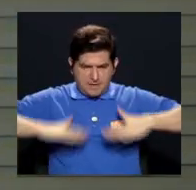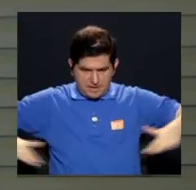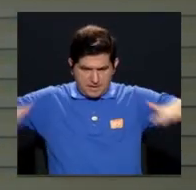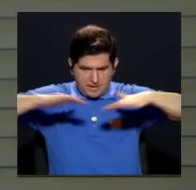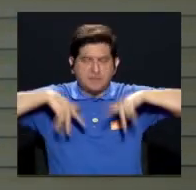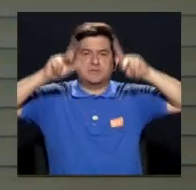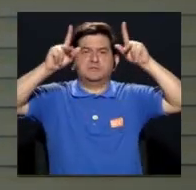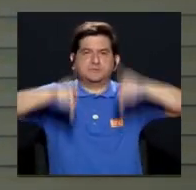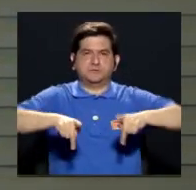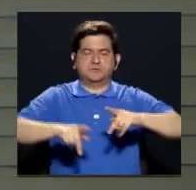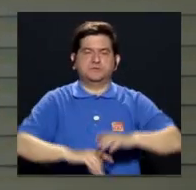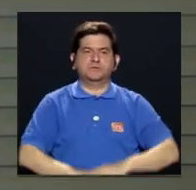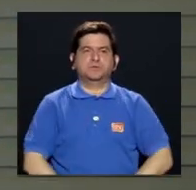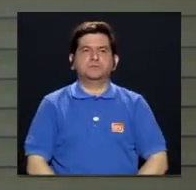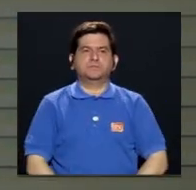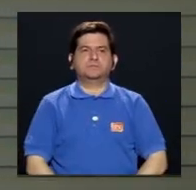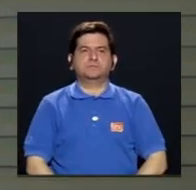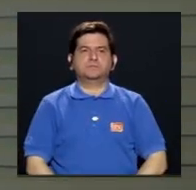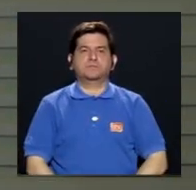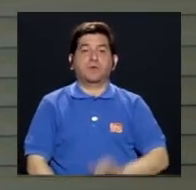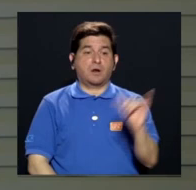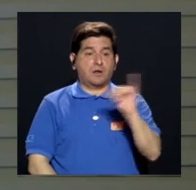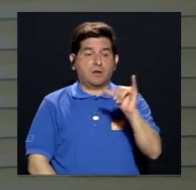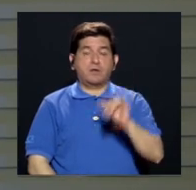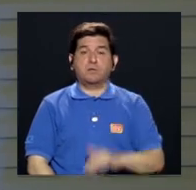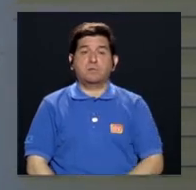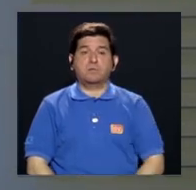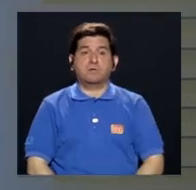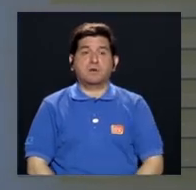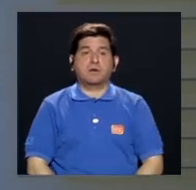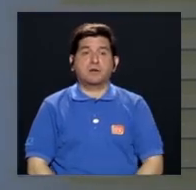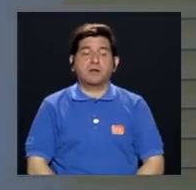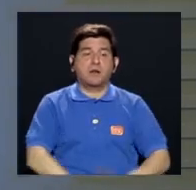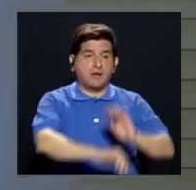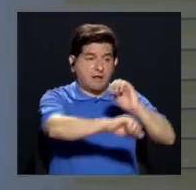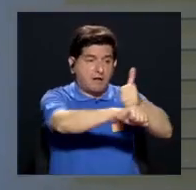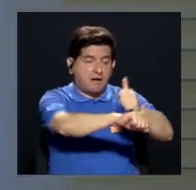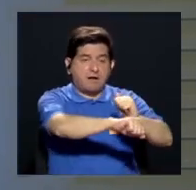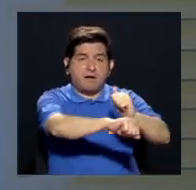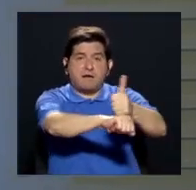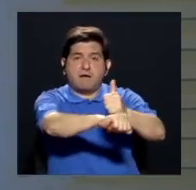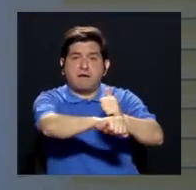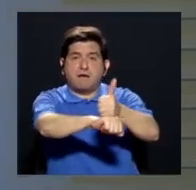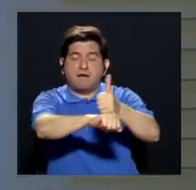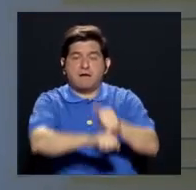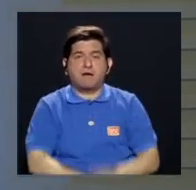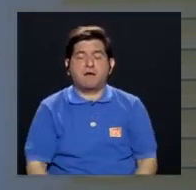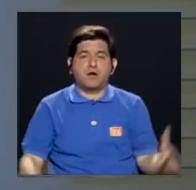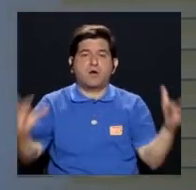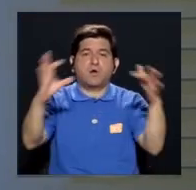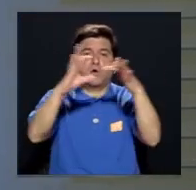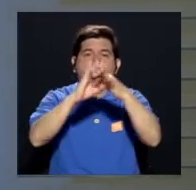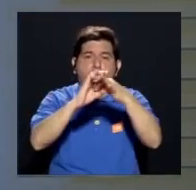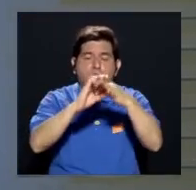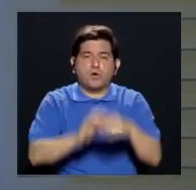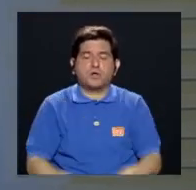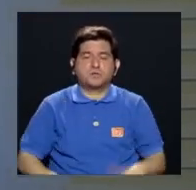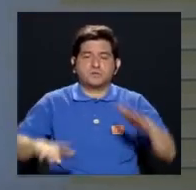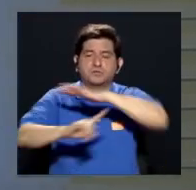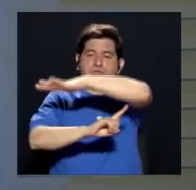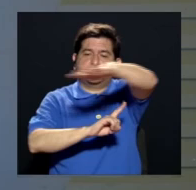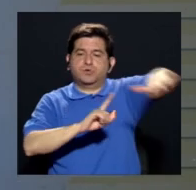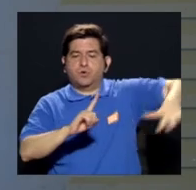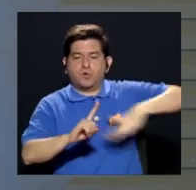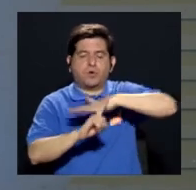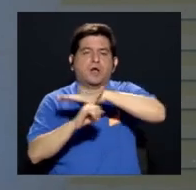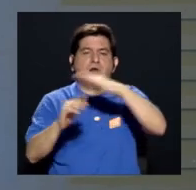para las personas, sino que también establece vías de conexión con el